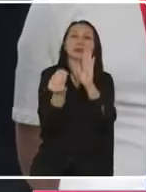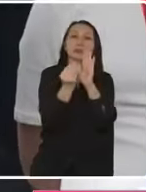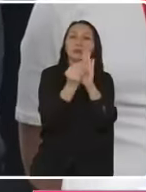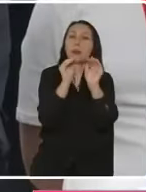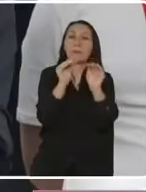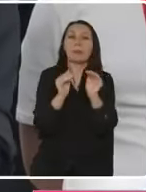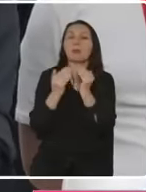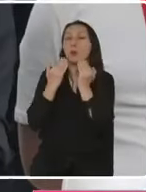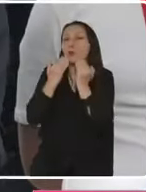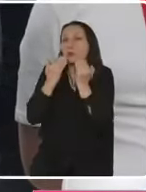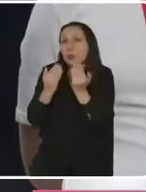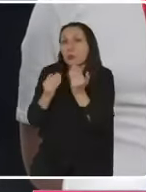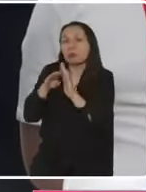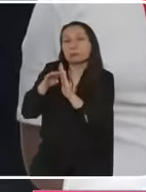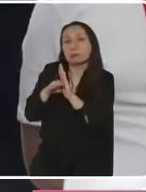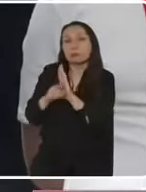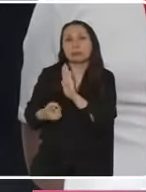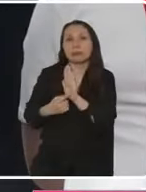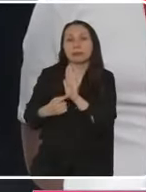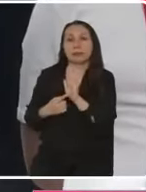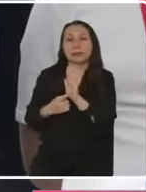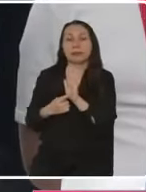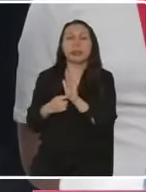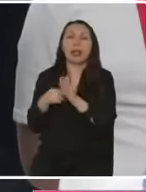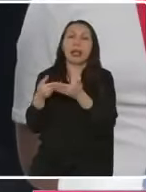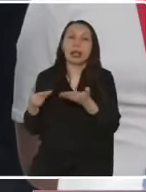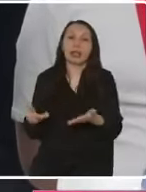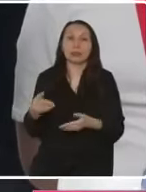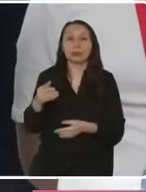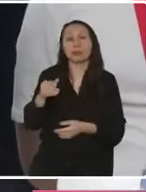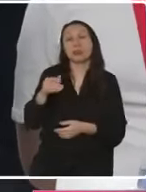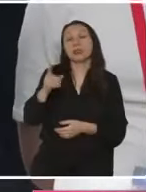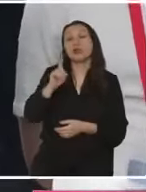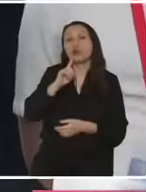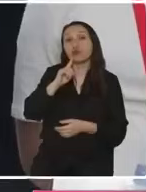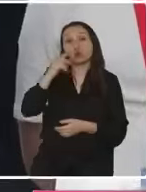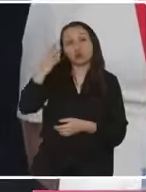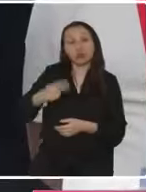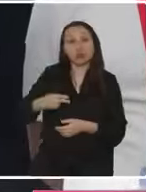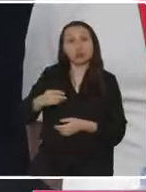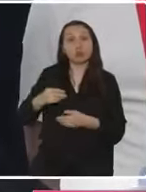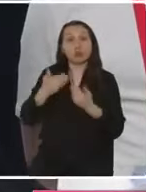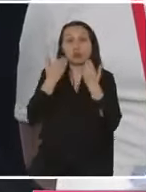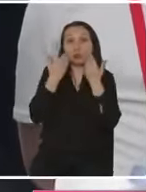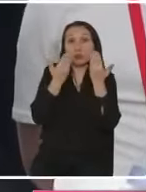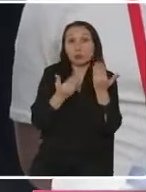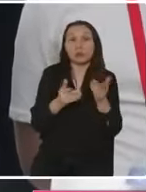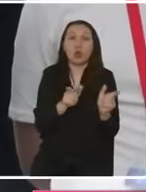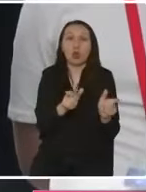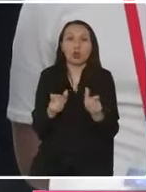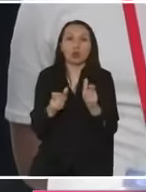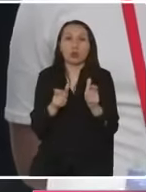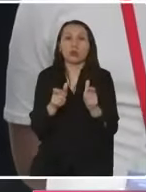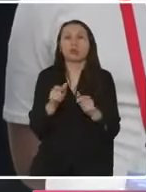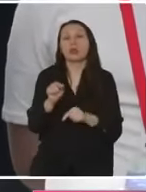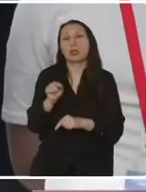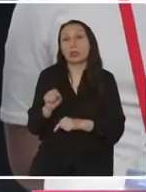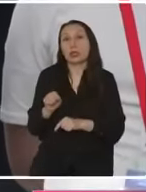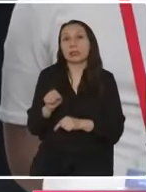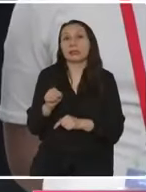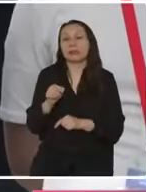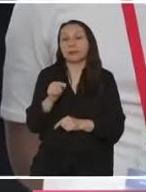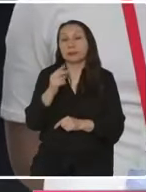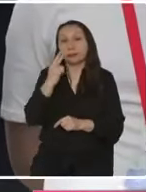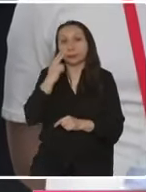el mismo beneficio tributario. En ese caso, por supuesto, el donante tiene el control total de aquello en lo cual se